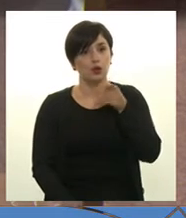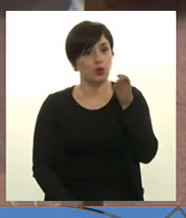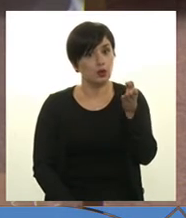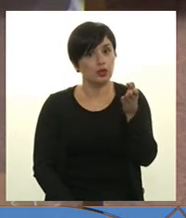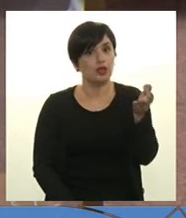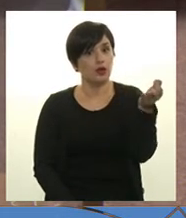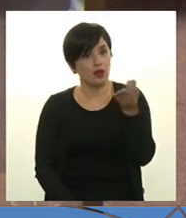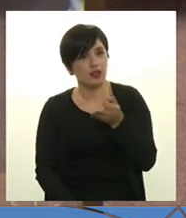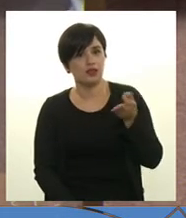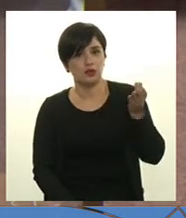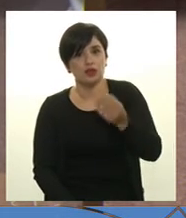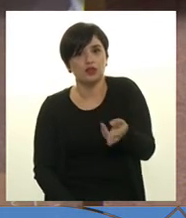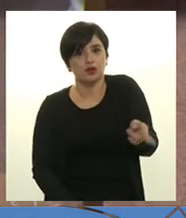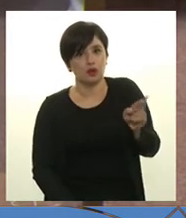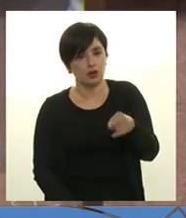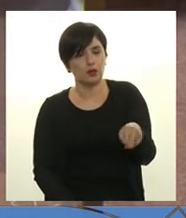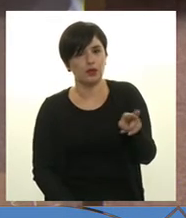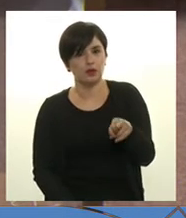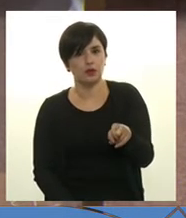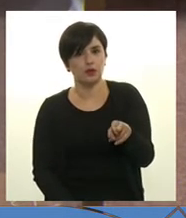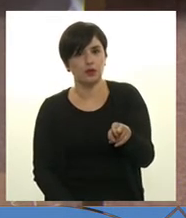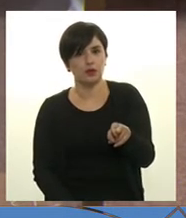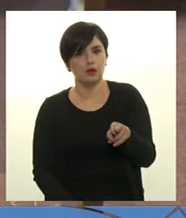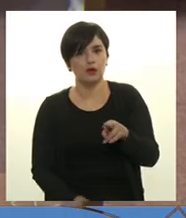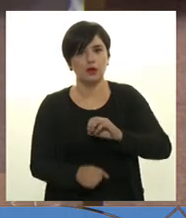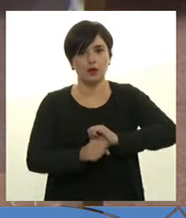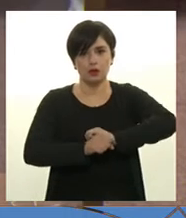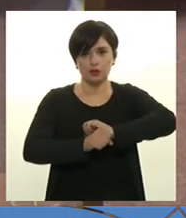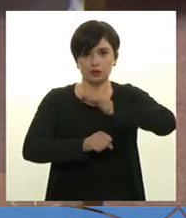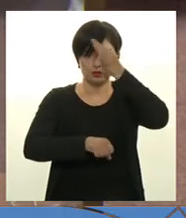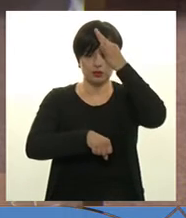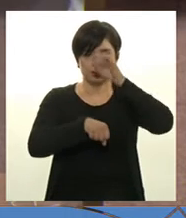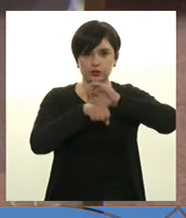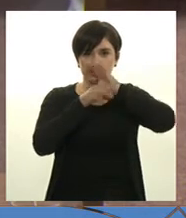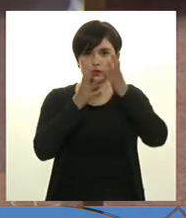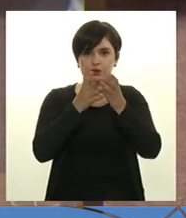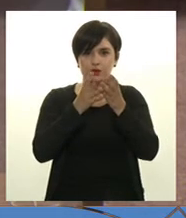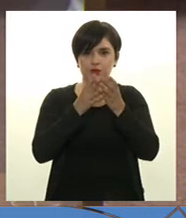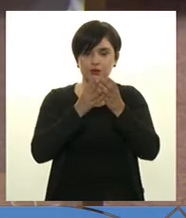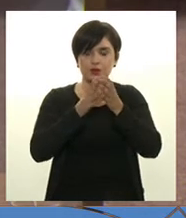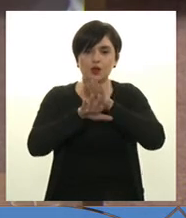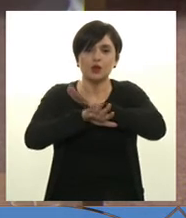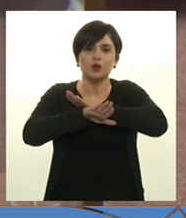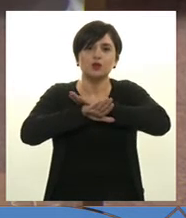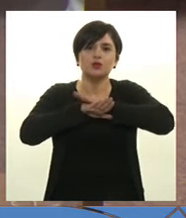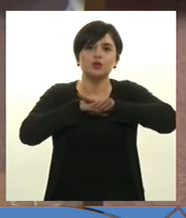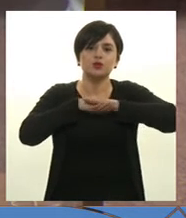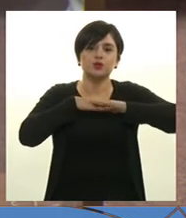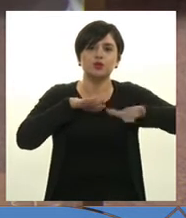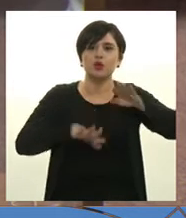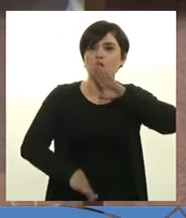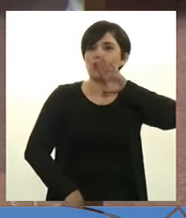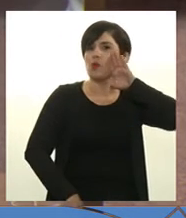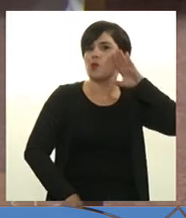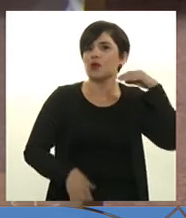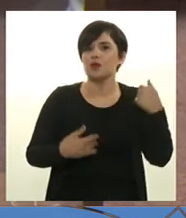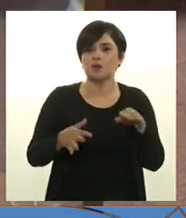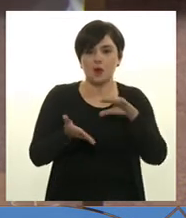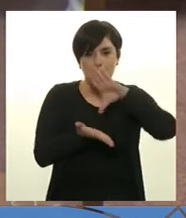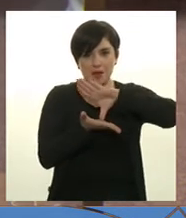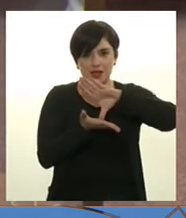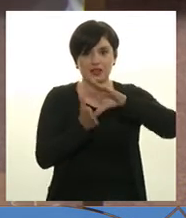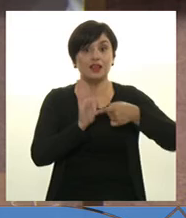una y mil veces lo reiteramos la pandemia desnudo a nuestro país y de belo la gran precarización del trabajo